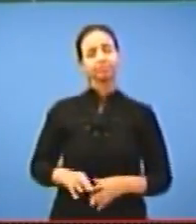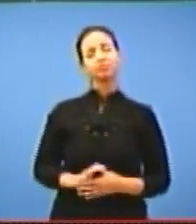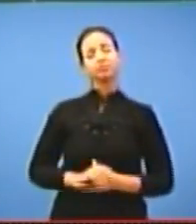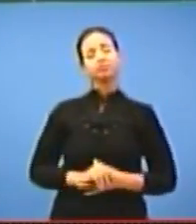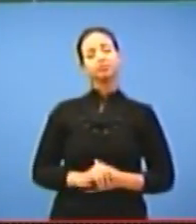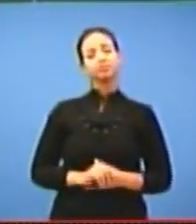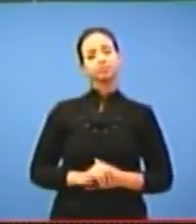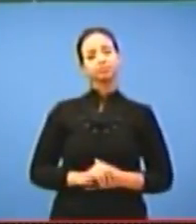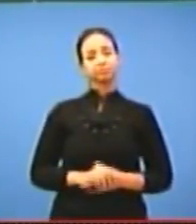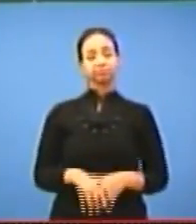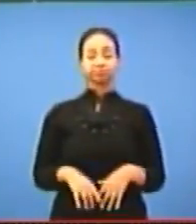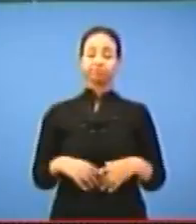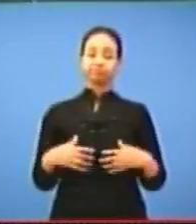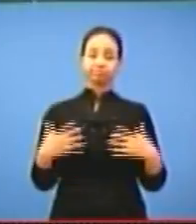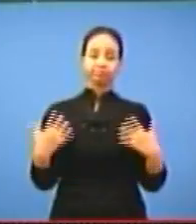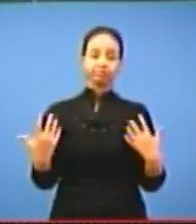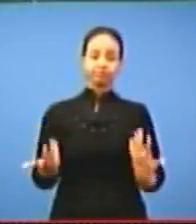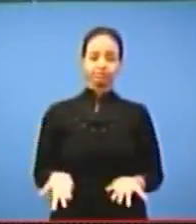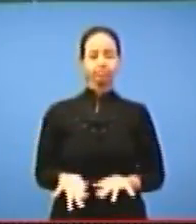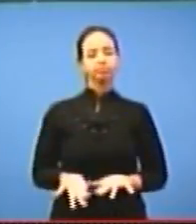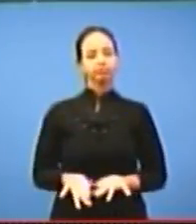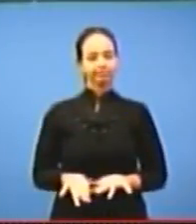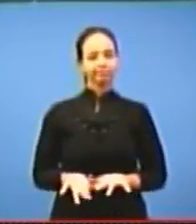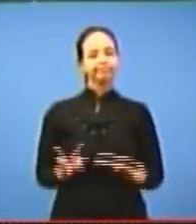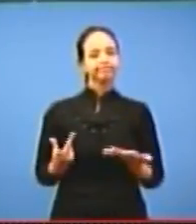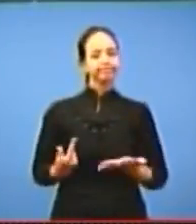allí y por fin no tuvo